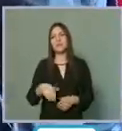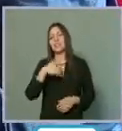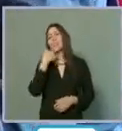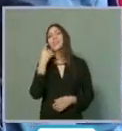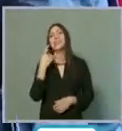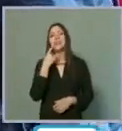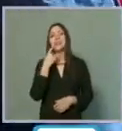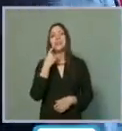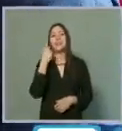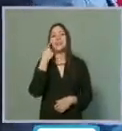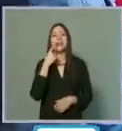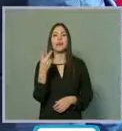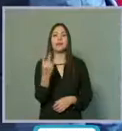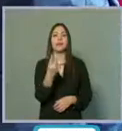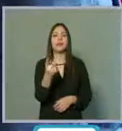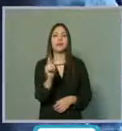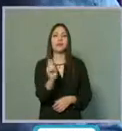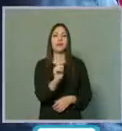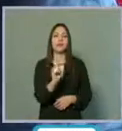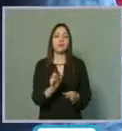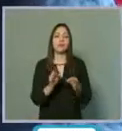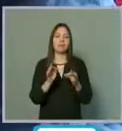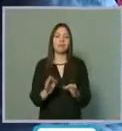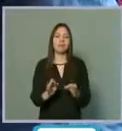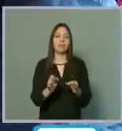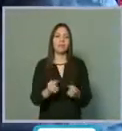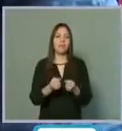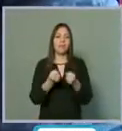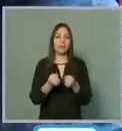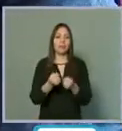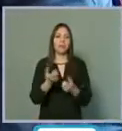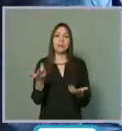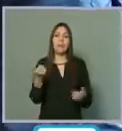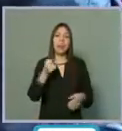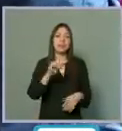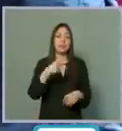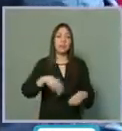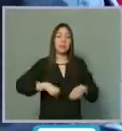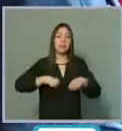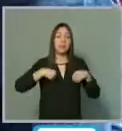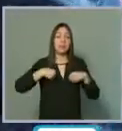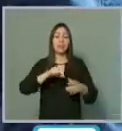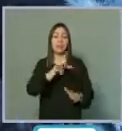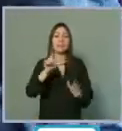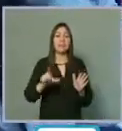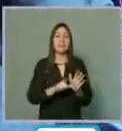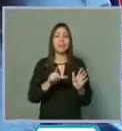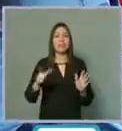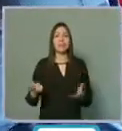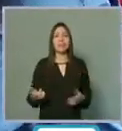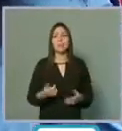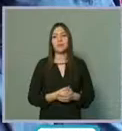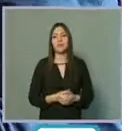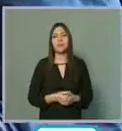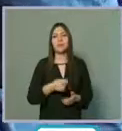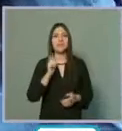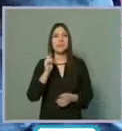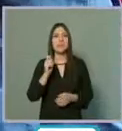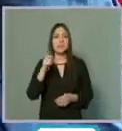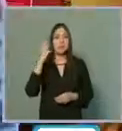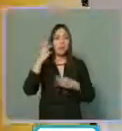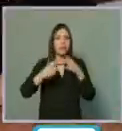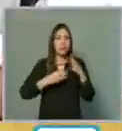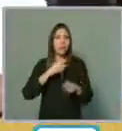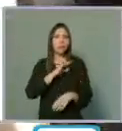por ser una relación sólida, y qué bueno, son lecciones de la vida y de lo bueno que puede ser el